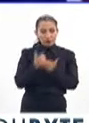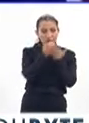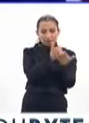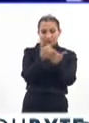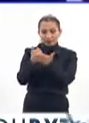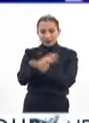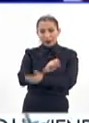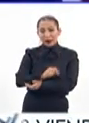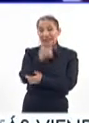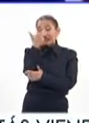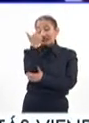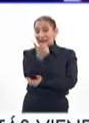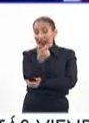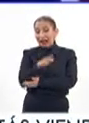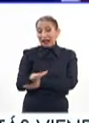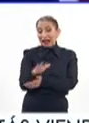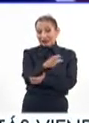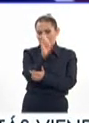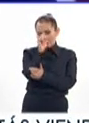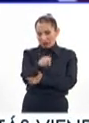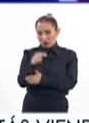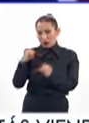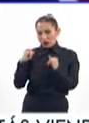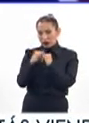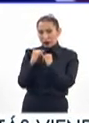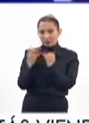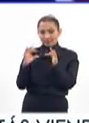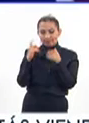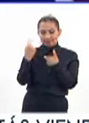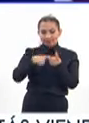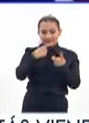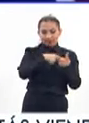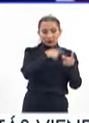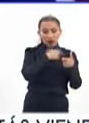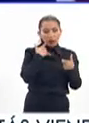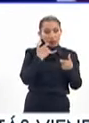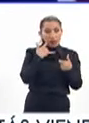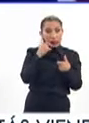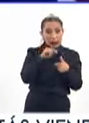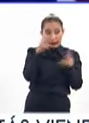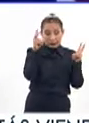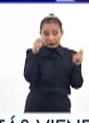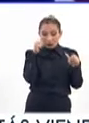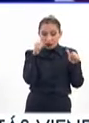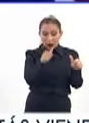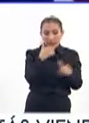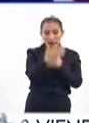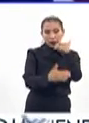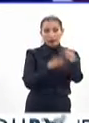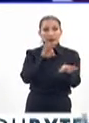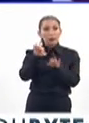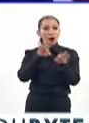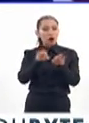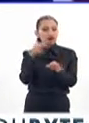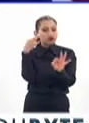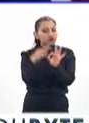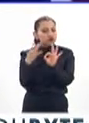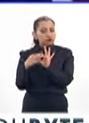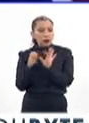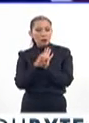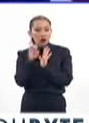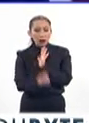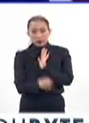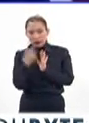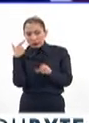participación de 27 de nuestras instituciones asociadas con esfuerzos en esta materia, permite el desarrollo de trabajos concretos como